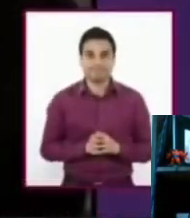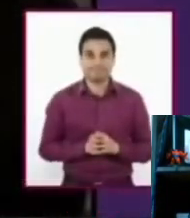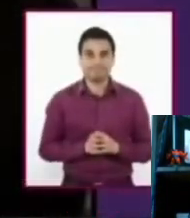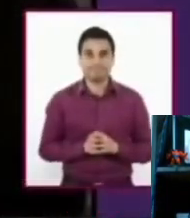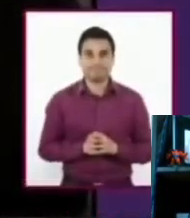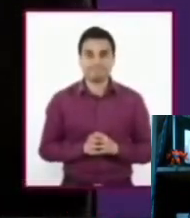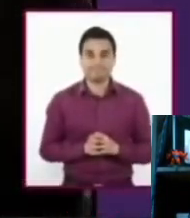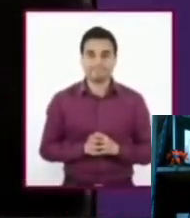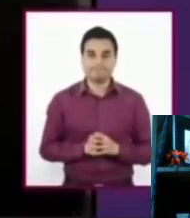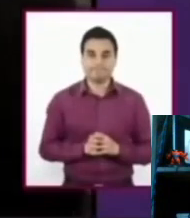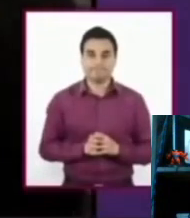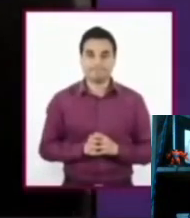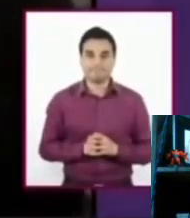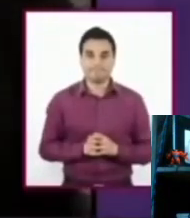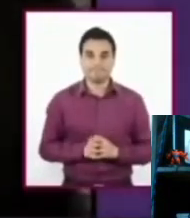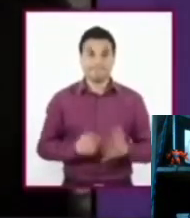bueno